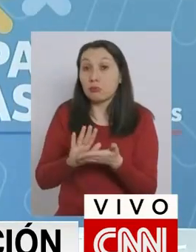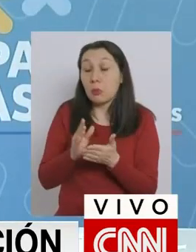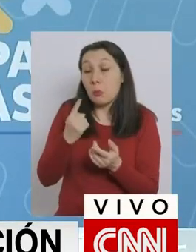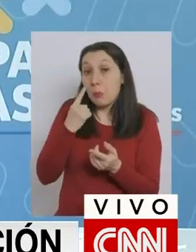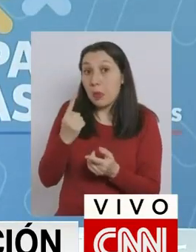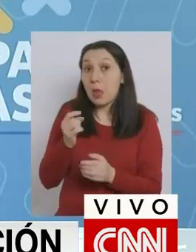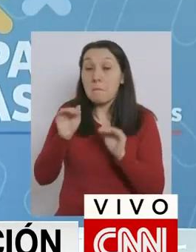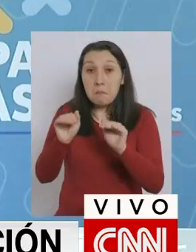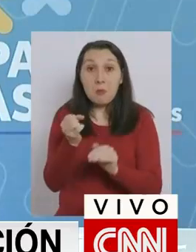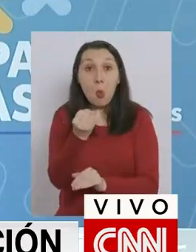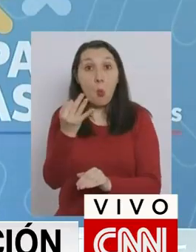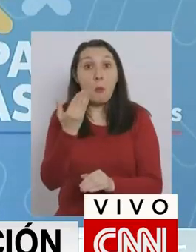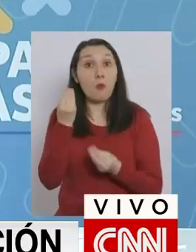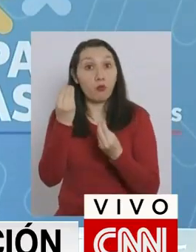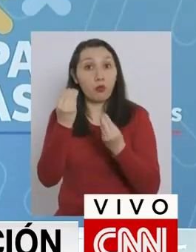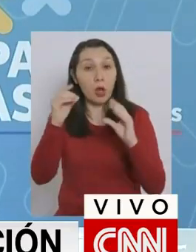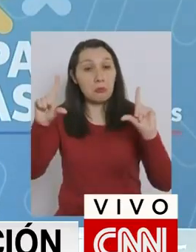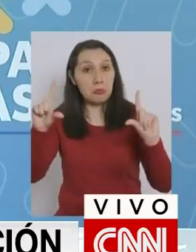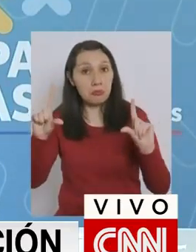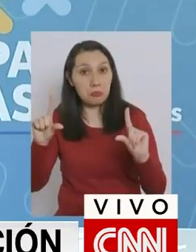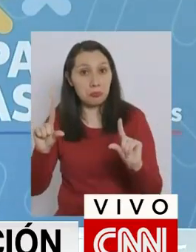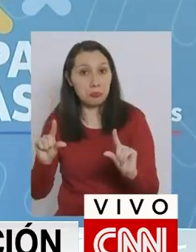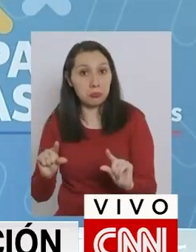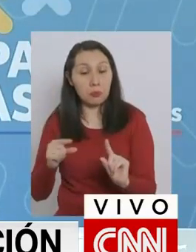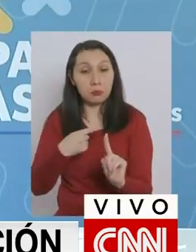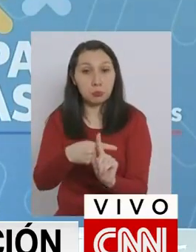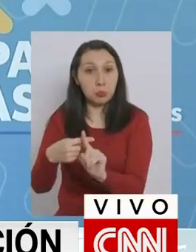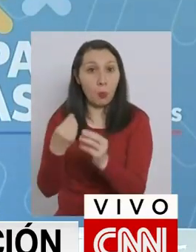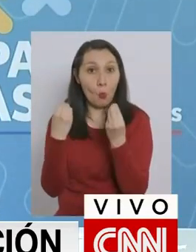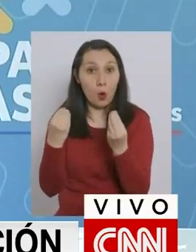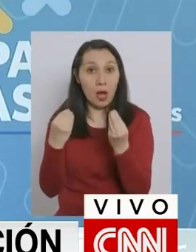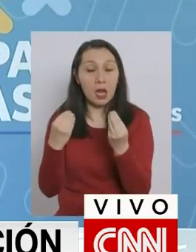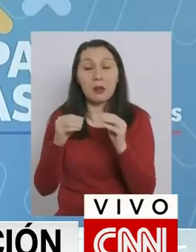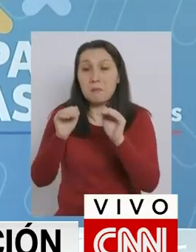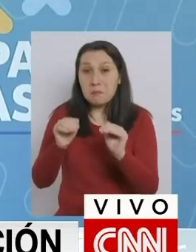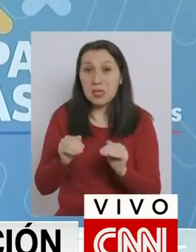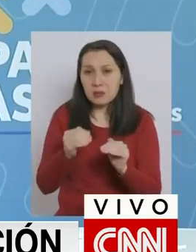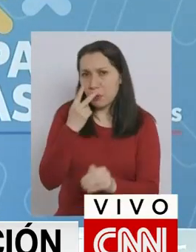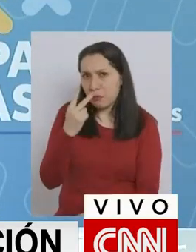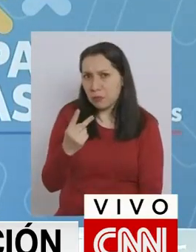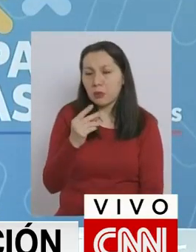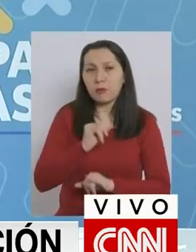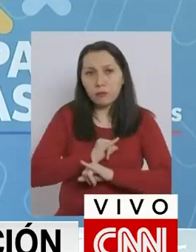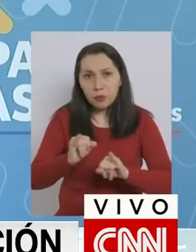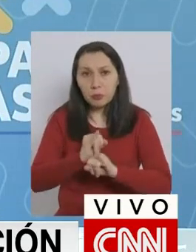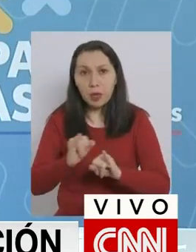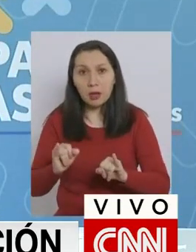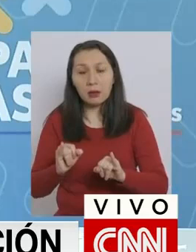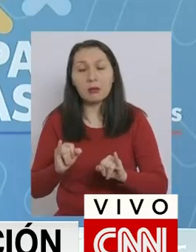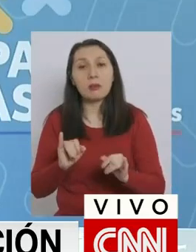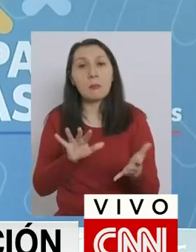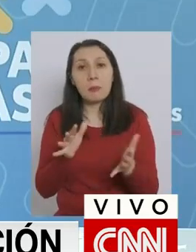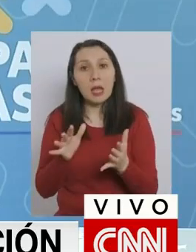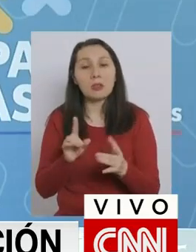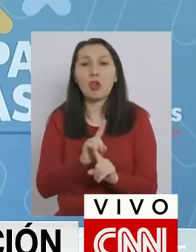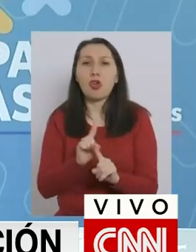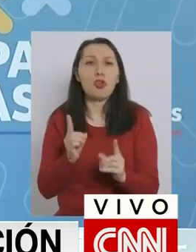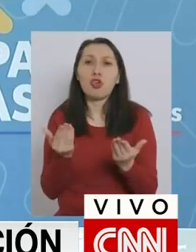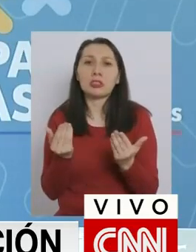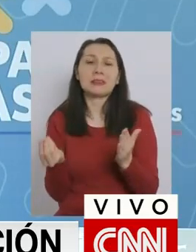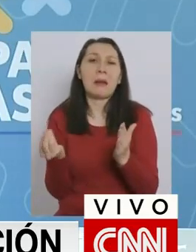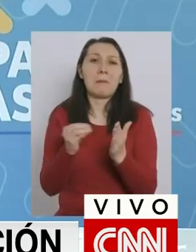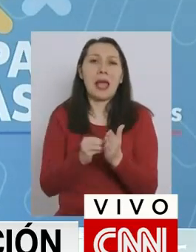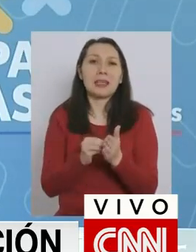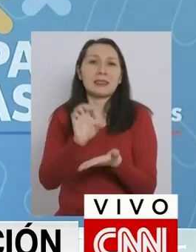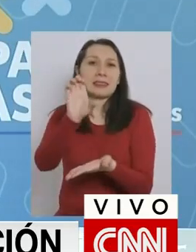se mantienen en forma positiva, tal como lo hemos estado transmitiendo, no sería necesario,